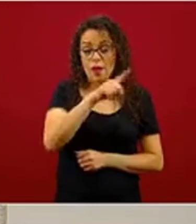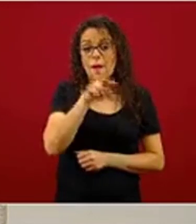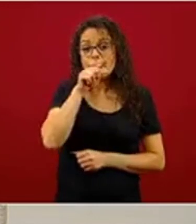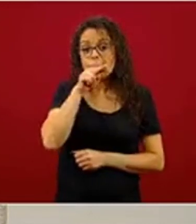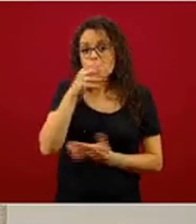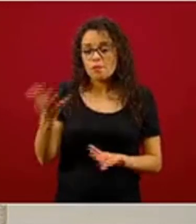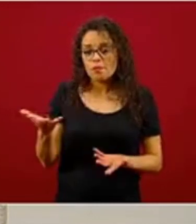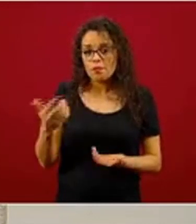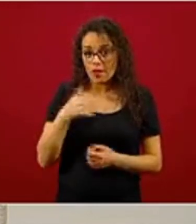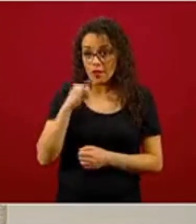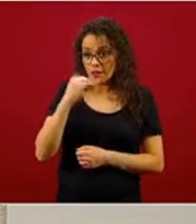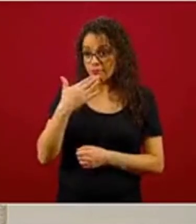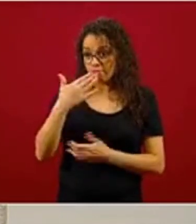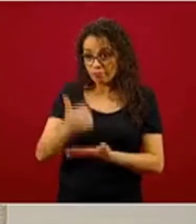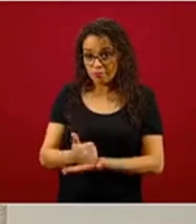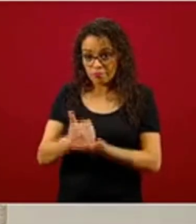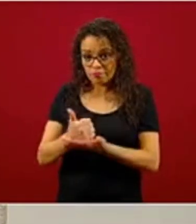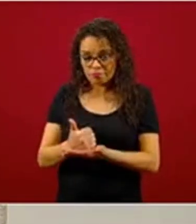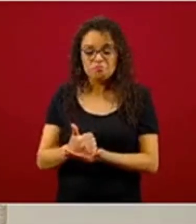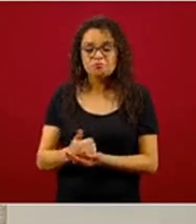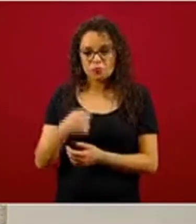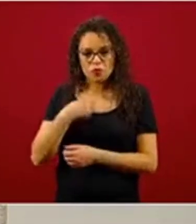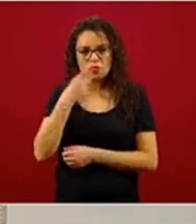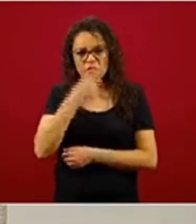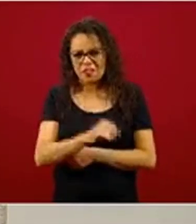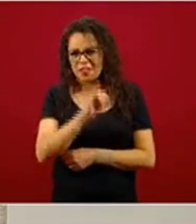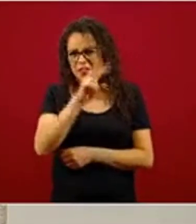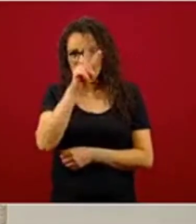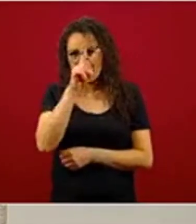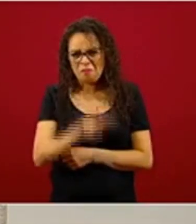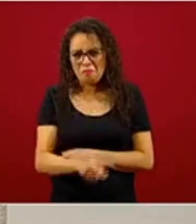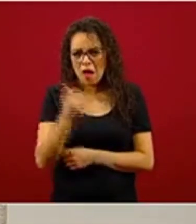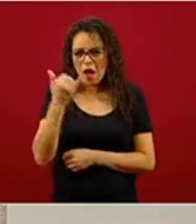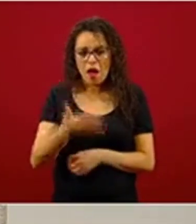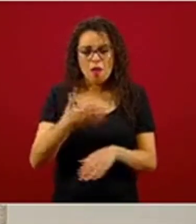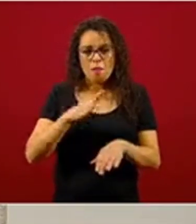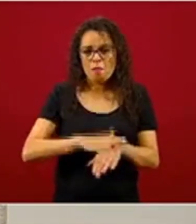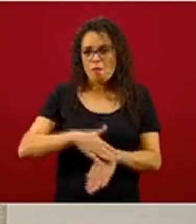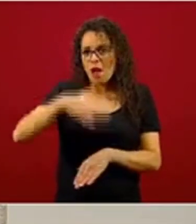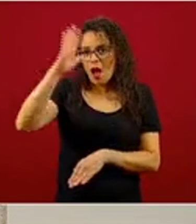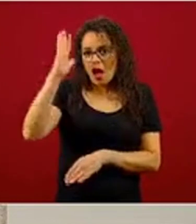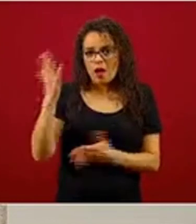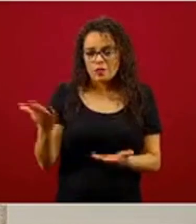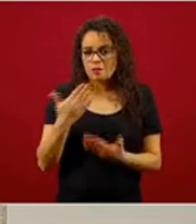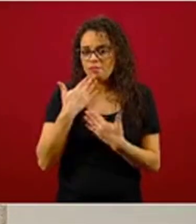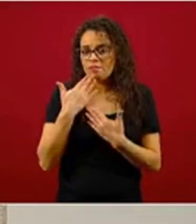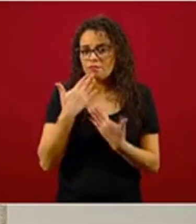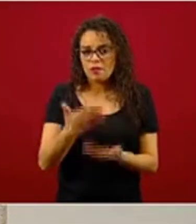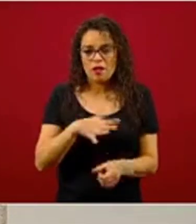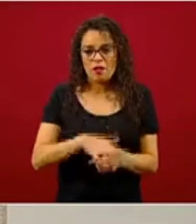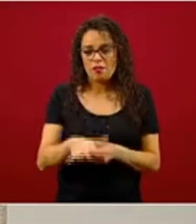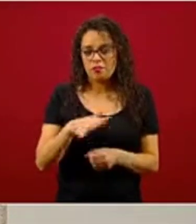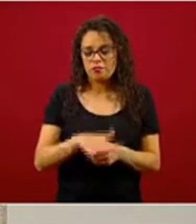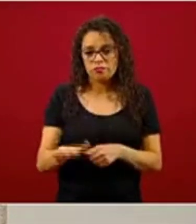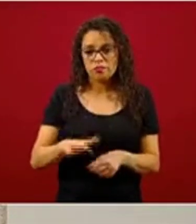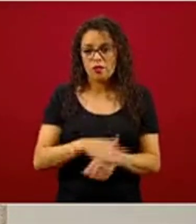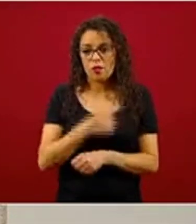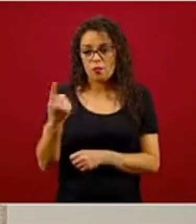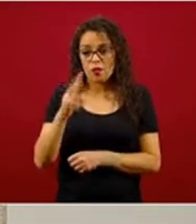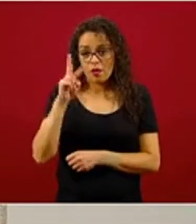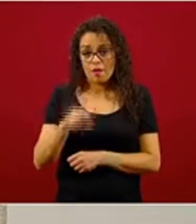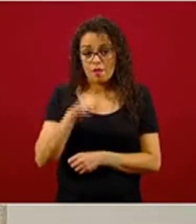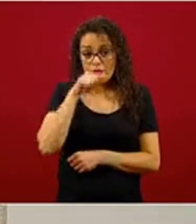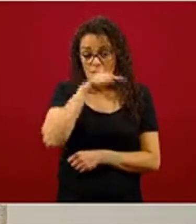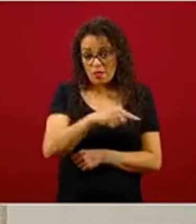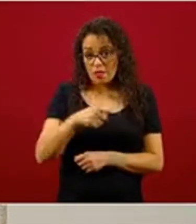dije, la cumplieron y de sobra, porque esto no puede volver a ocurrir y sobre todo porque el ánimo de haber venido a